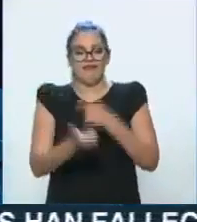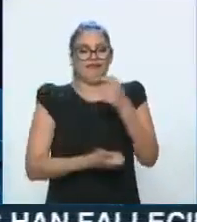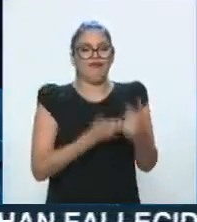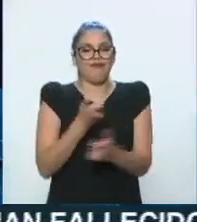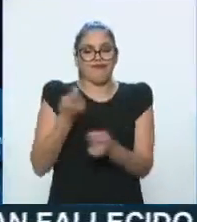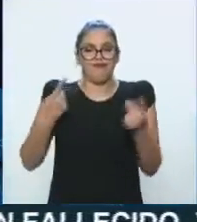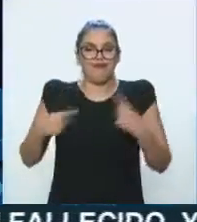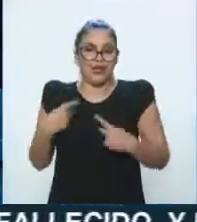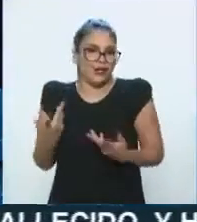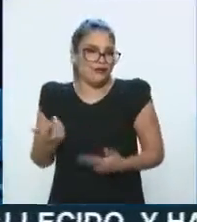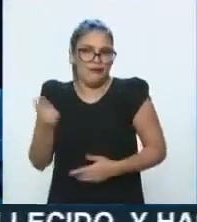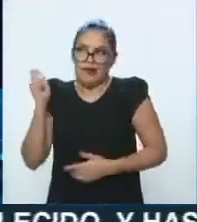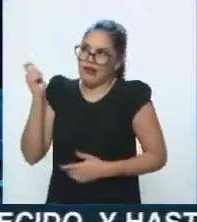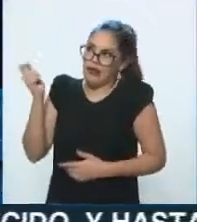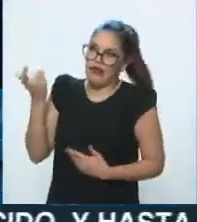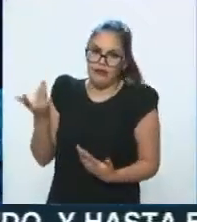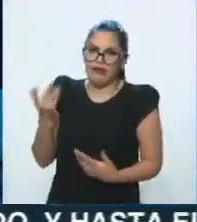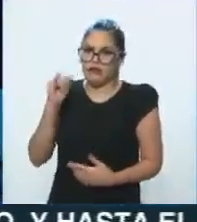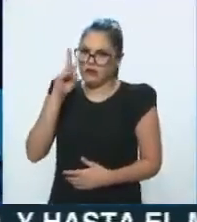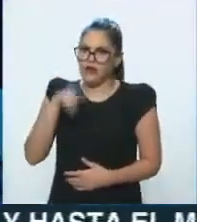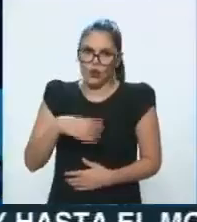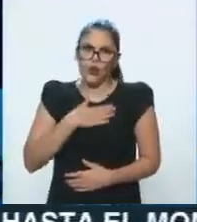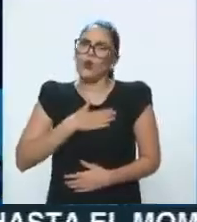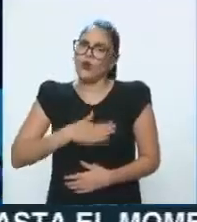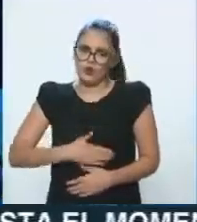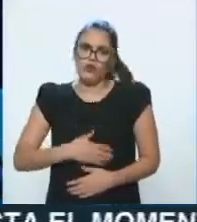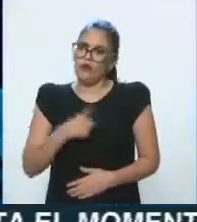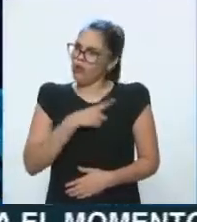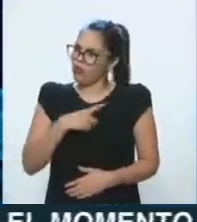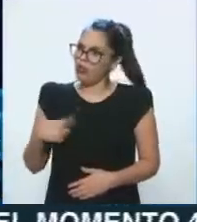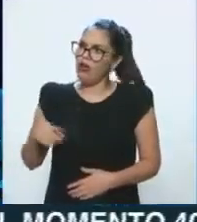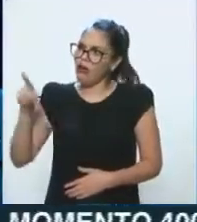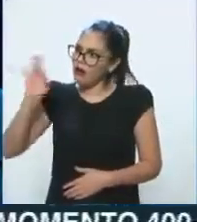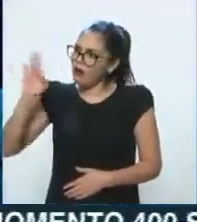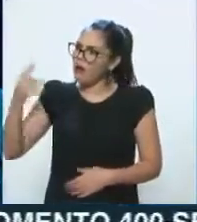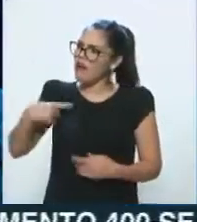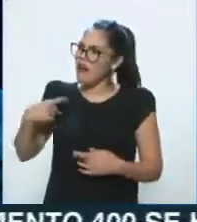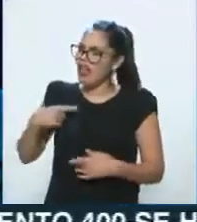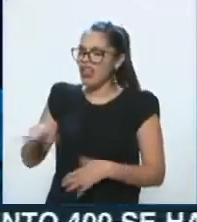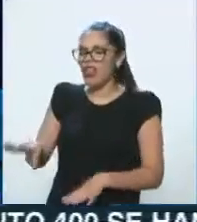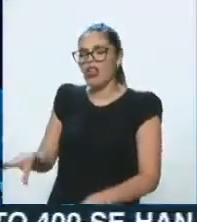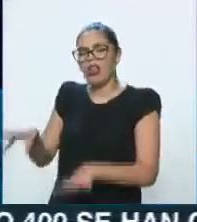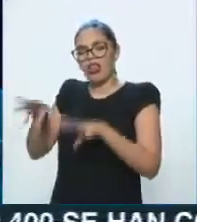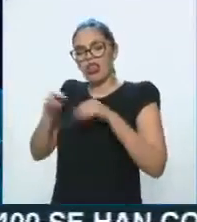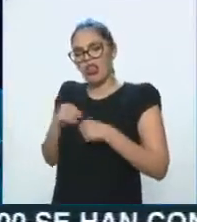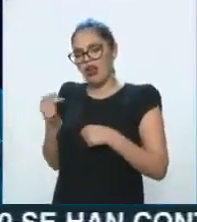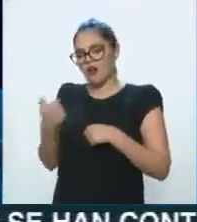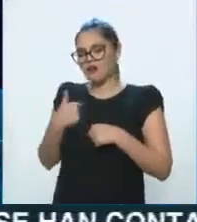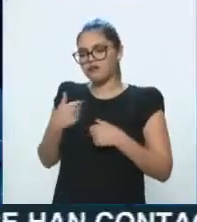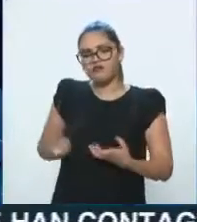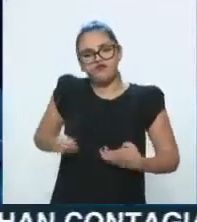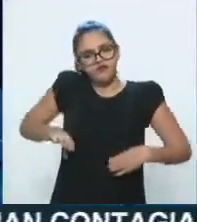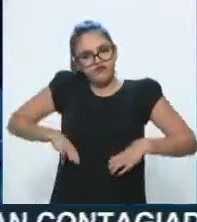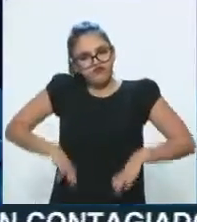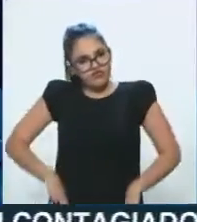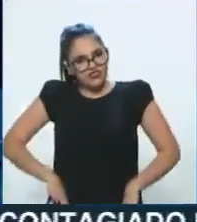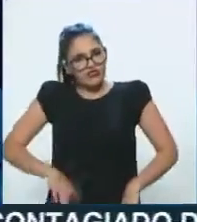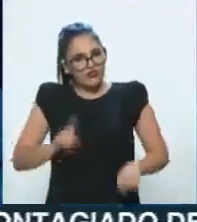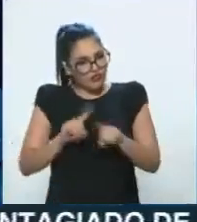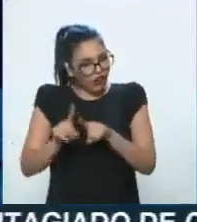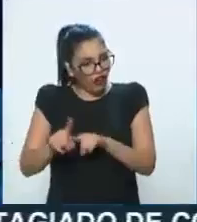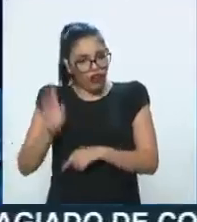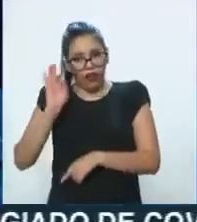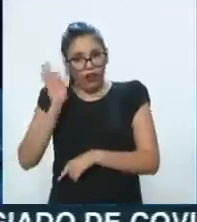es justo que paguen los que fueron beneficiarios con sobornos y